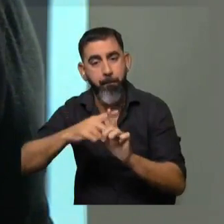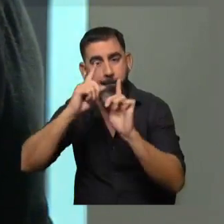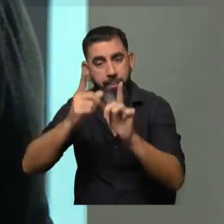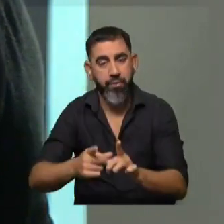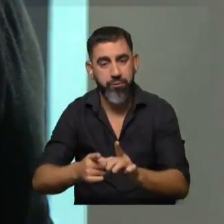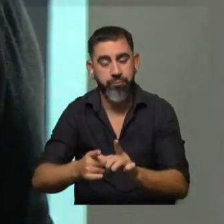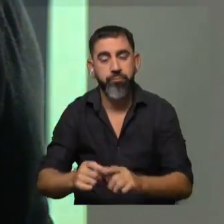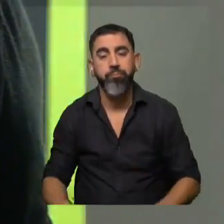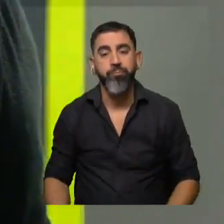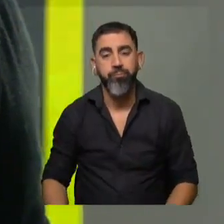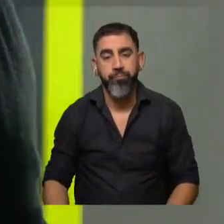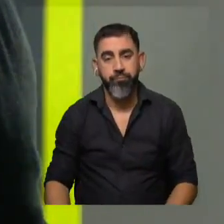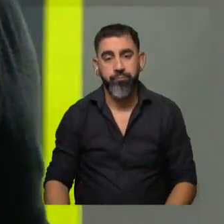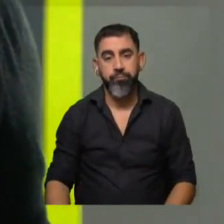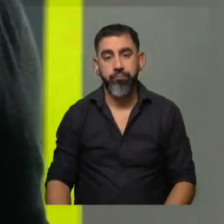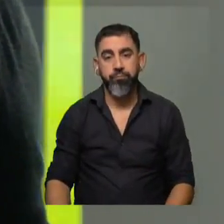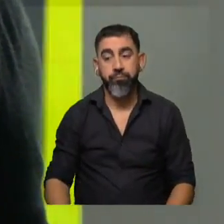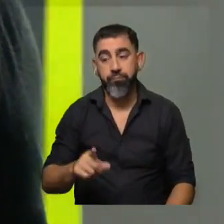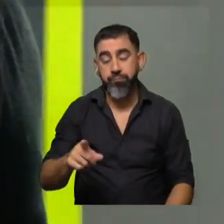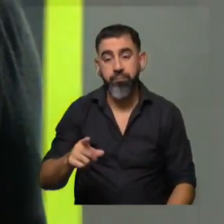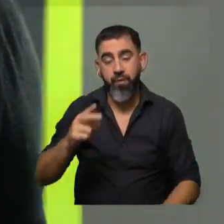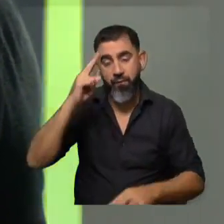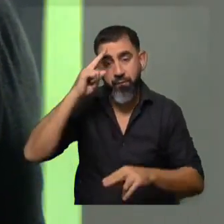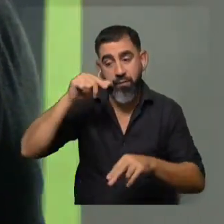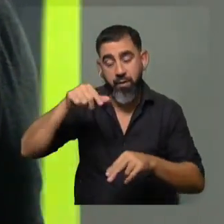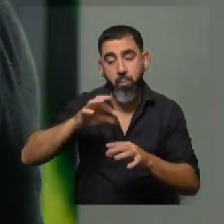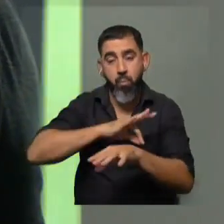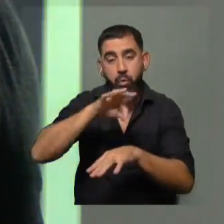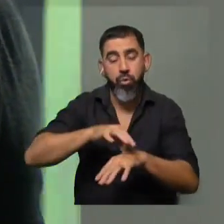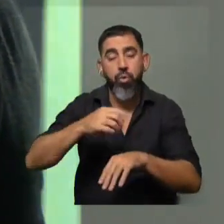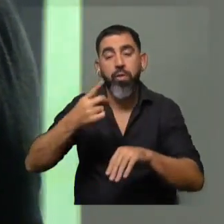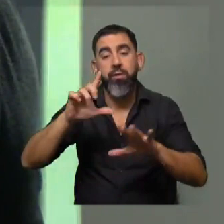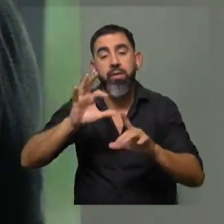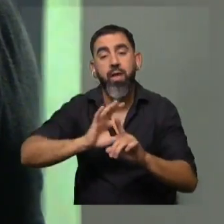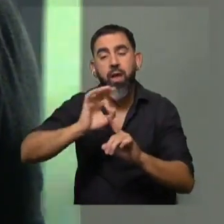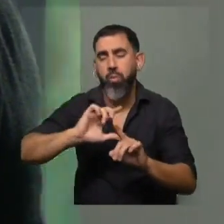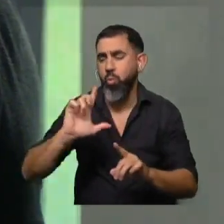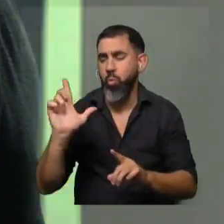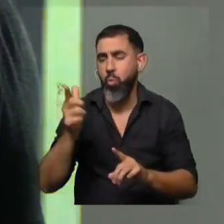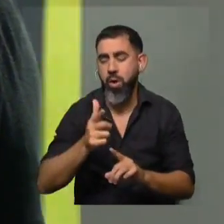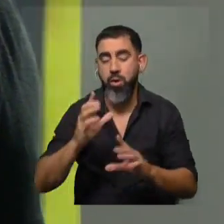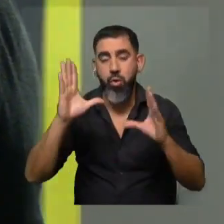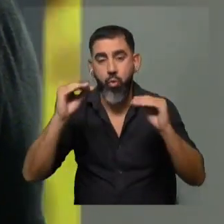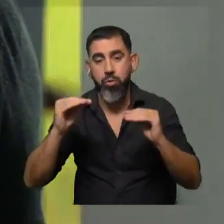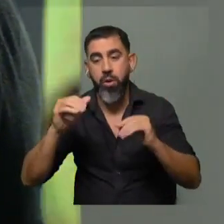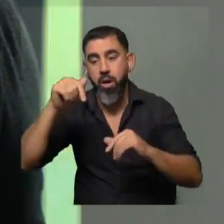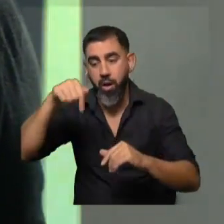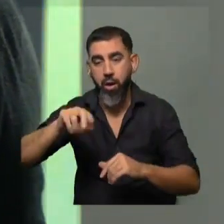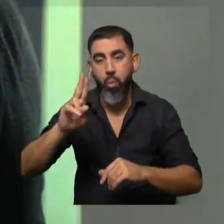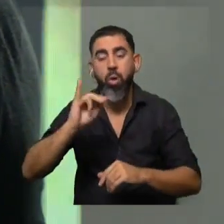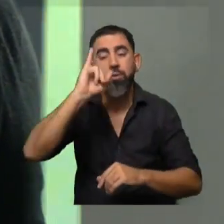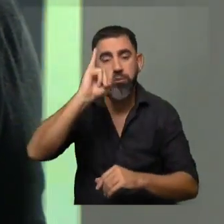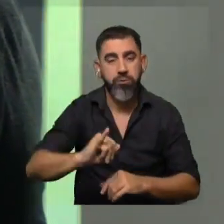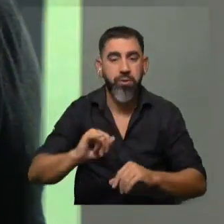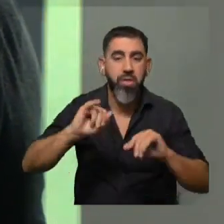la bibliografía dice que Lutzomia longipalpis no la encontramos a menos de 17 grados de temperatura nocturna, la encontramos con temperaturas